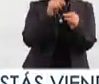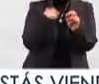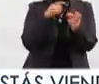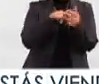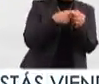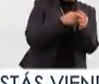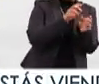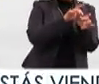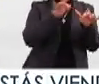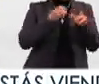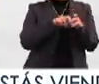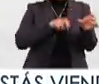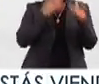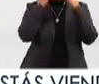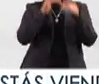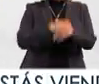empezar